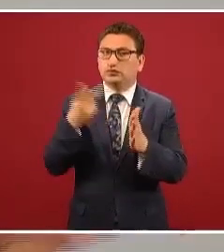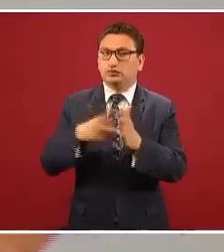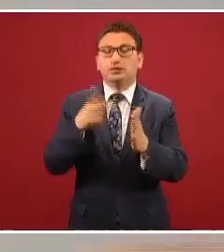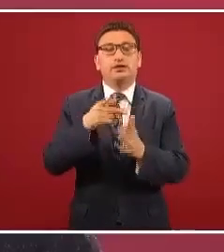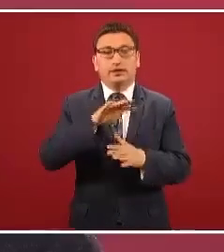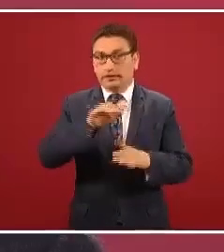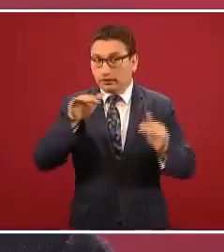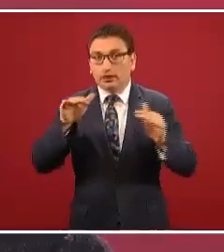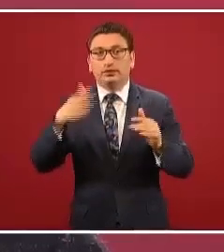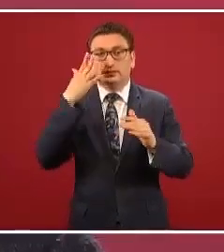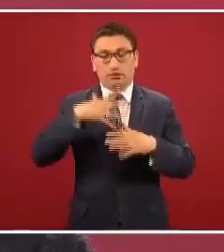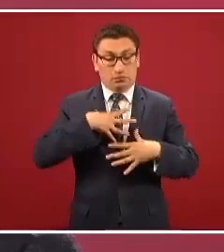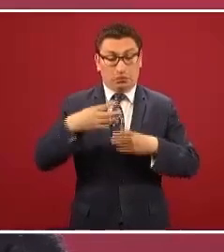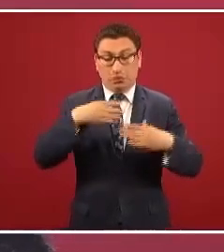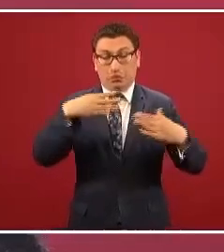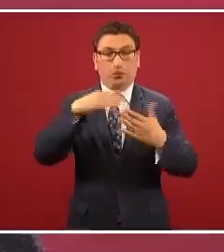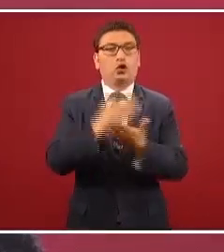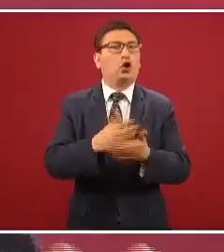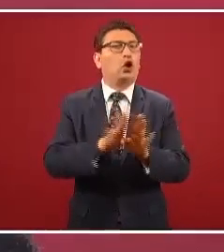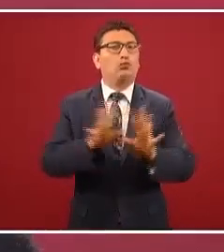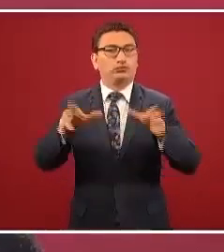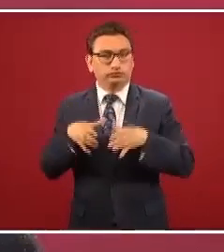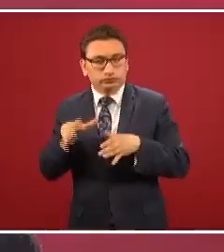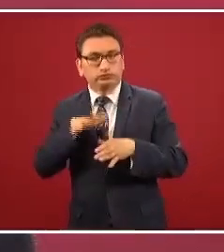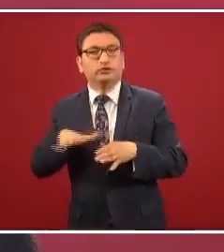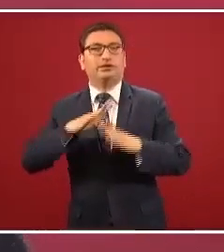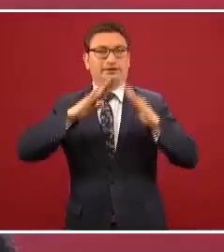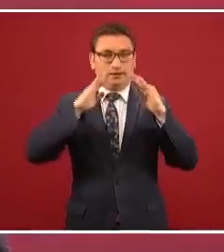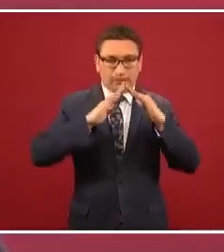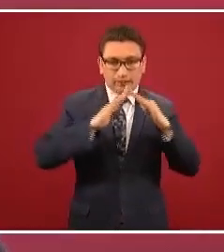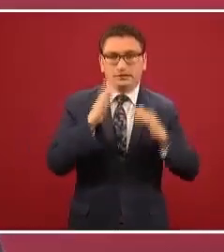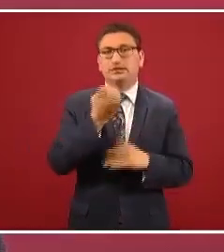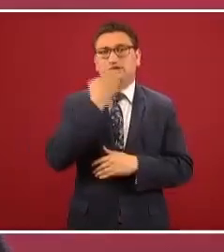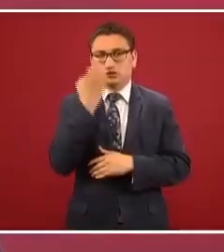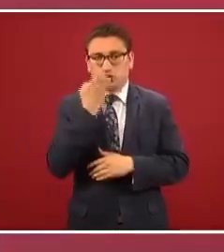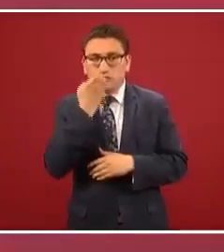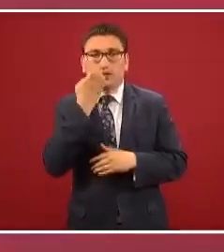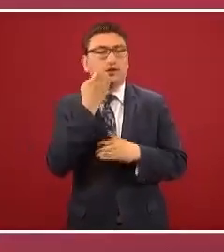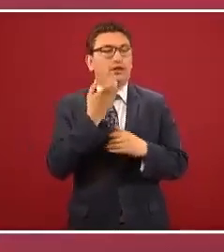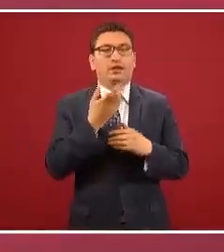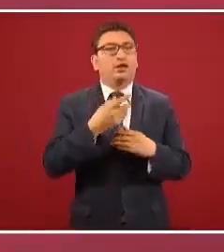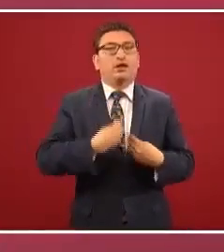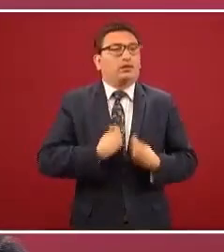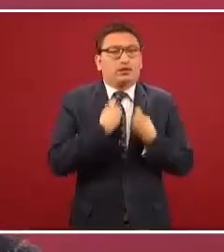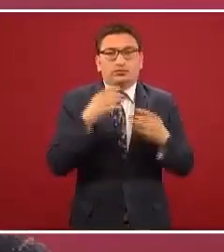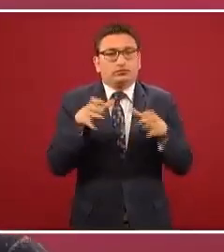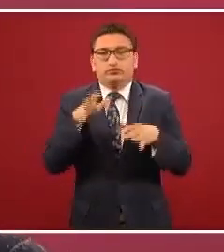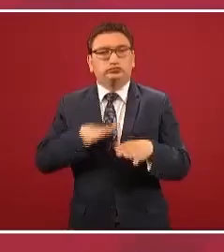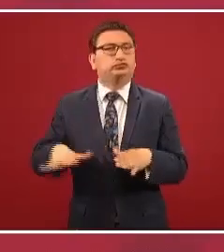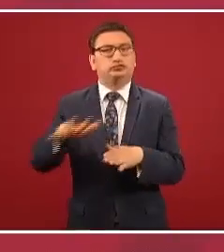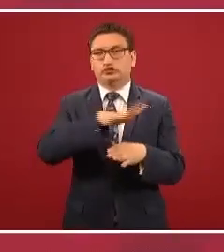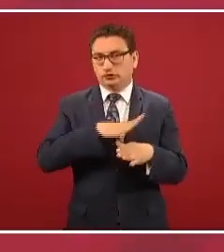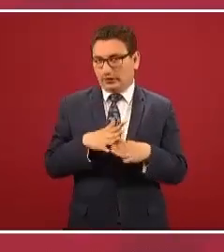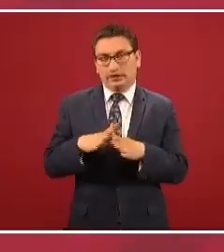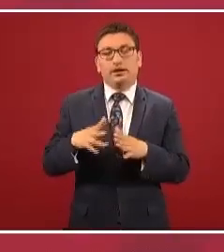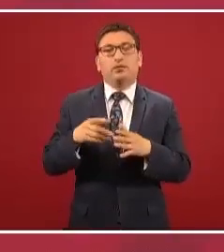Las epidemias se contienen en la comunidad, en la casa, en la escuela, en la vivienda, en la comunidad en donde uno